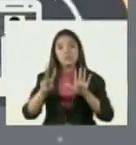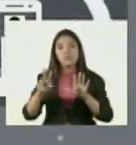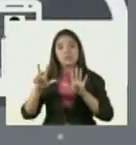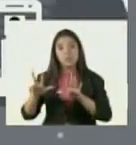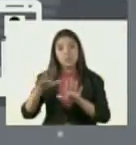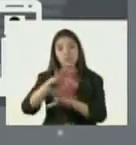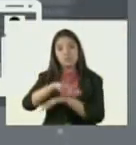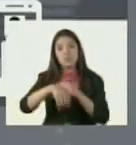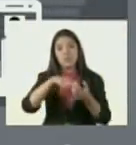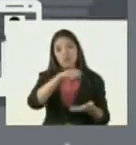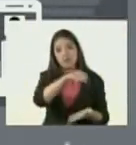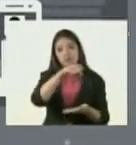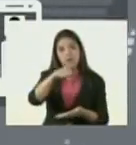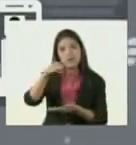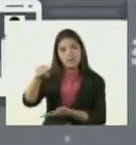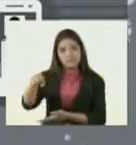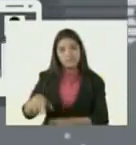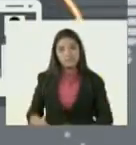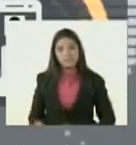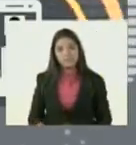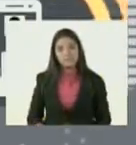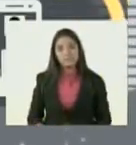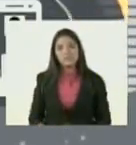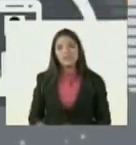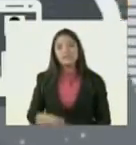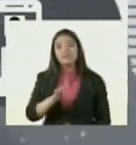30.878 CLAP. Con más de